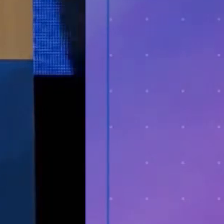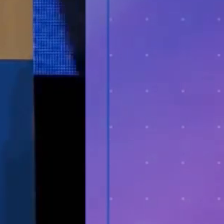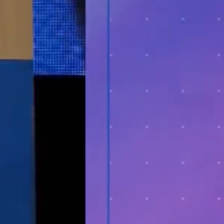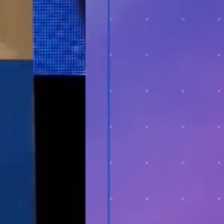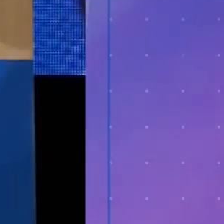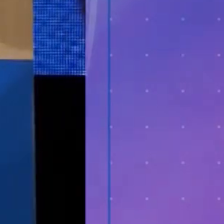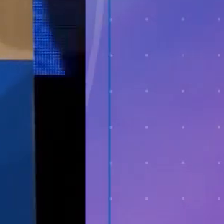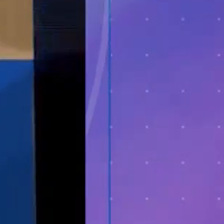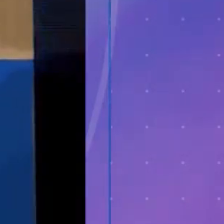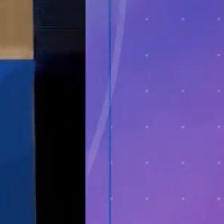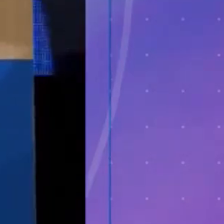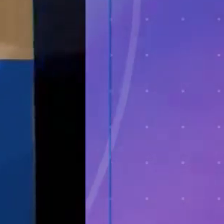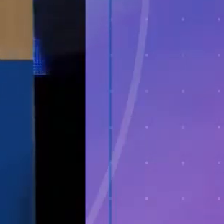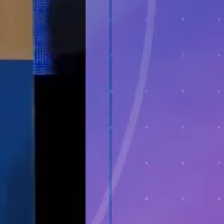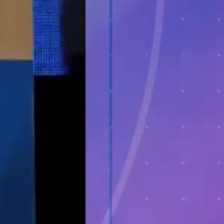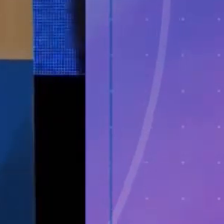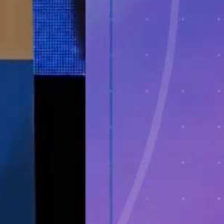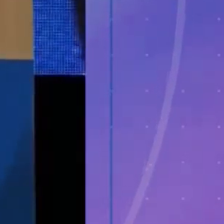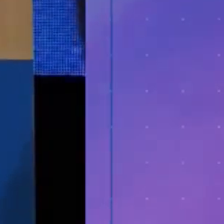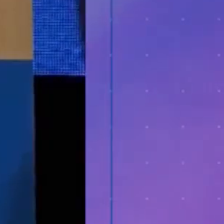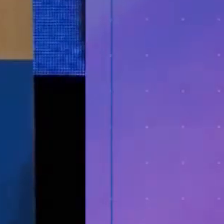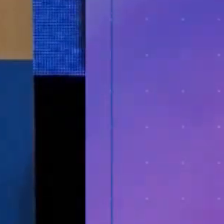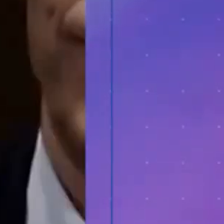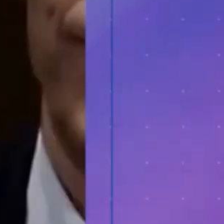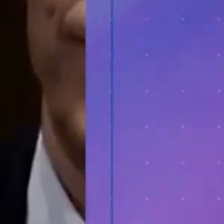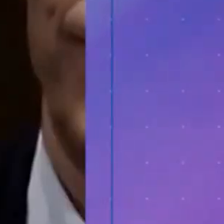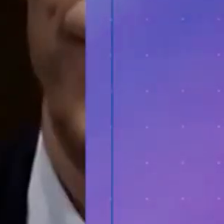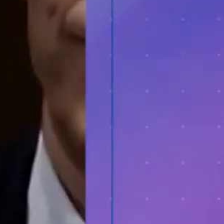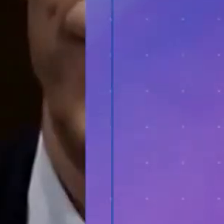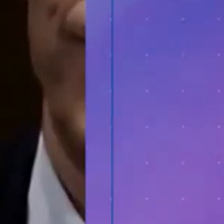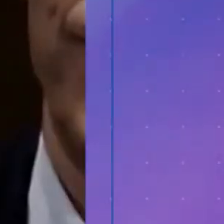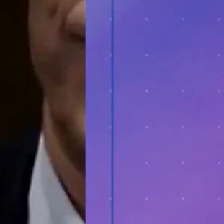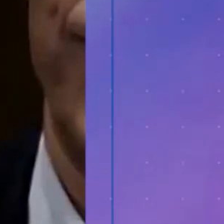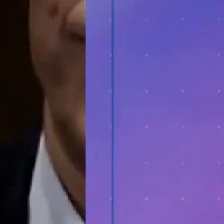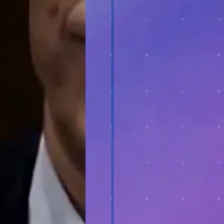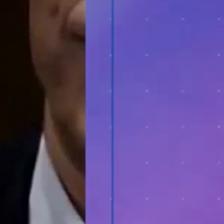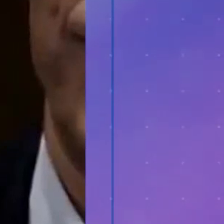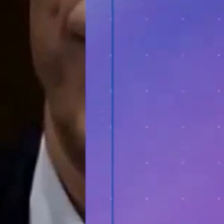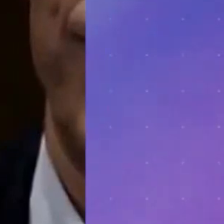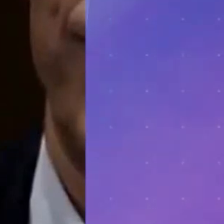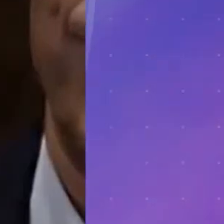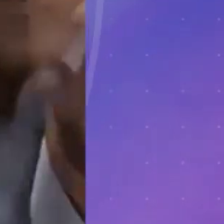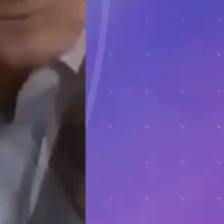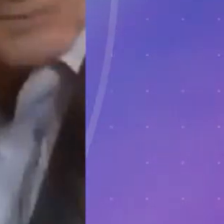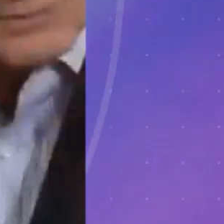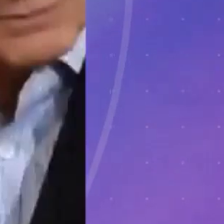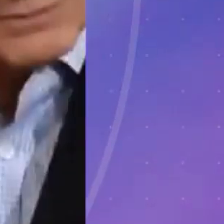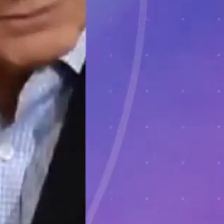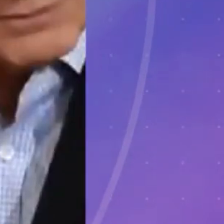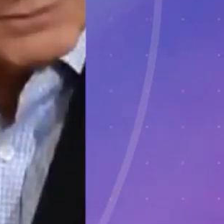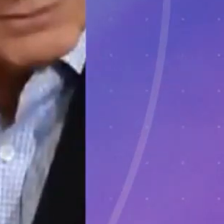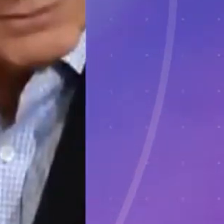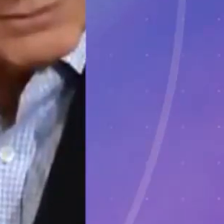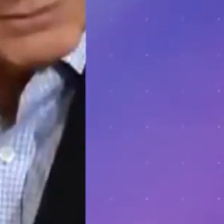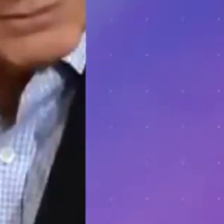mundo y mostrarles las cosas maravillosas que son capaces de hacer. Podés con el dólar que está mal, las importaciones te las abren y